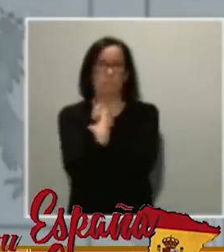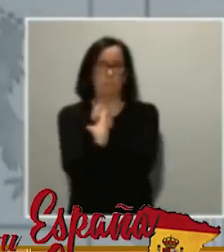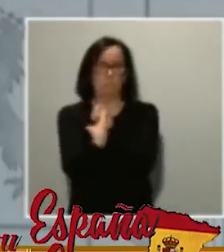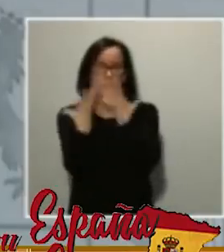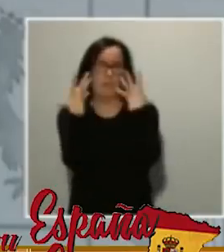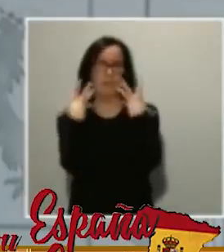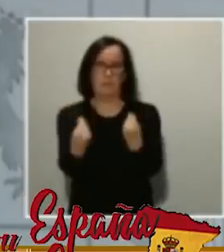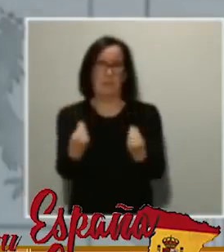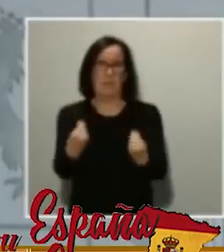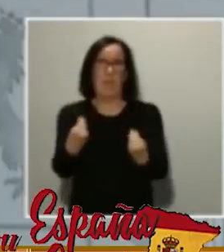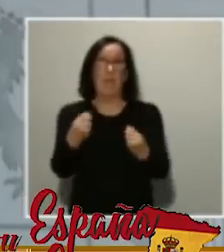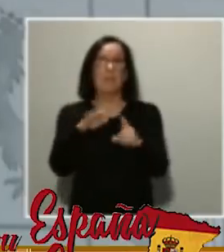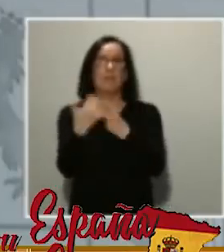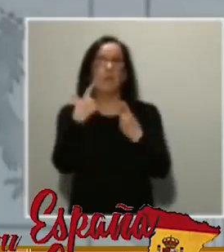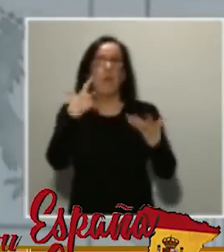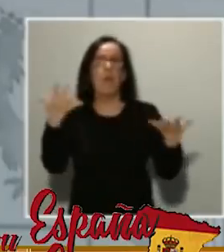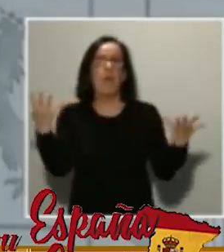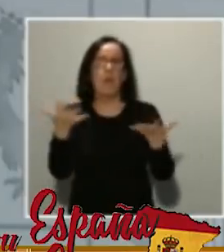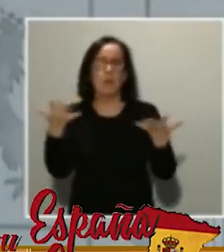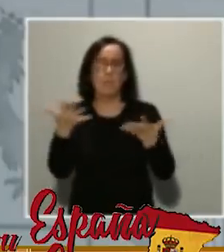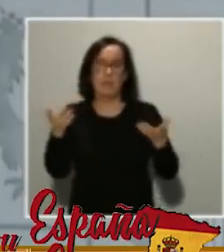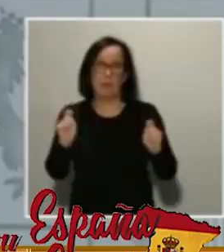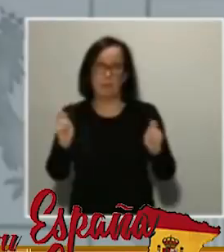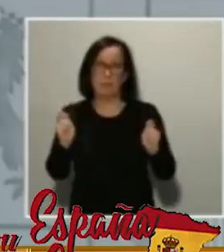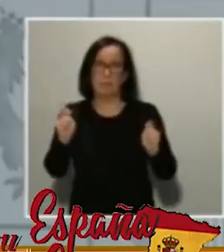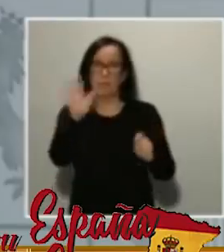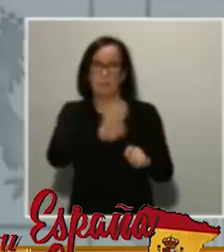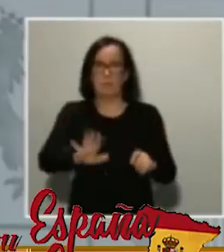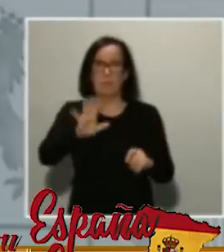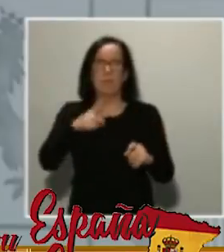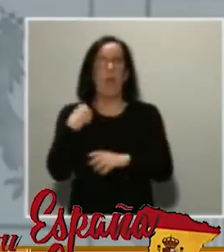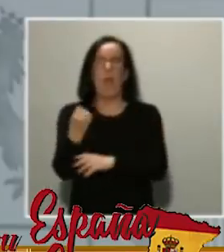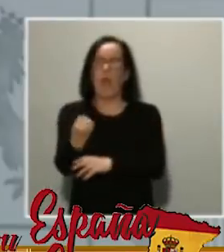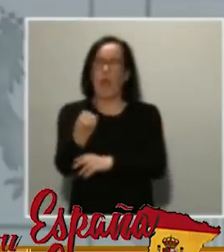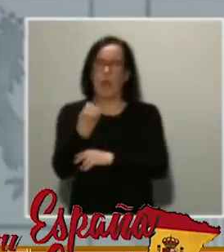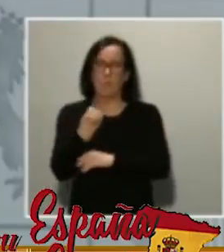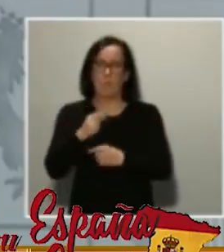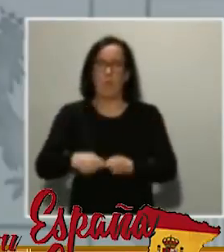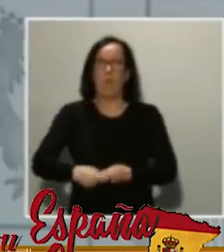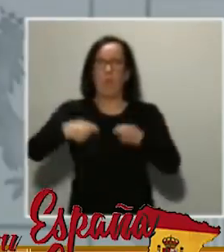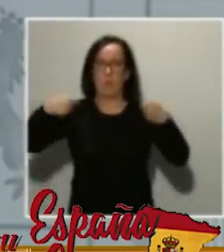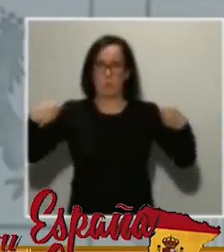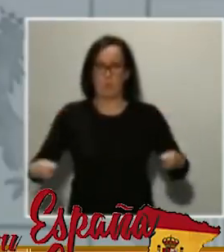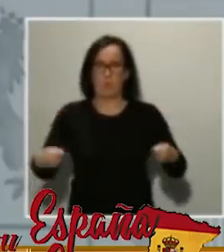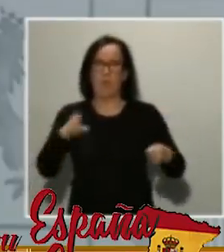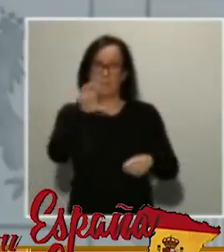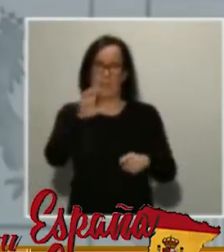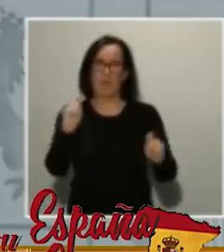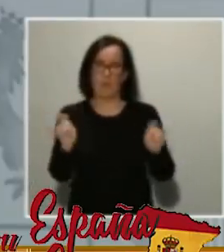la señora Merkel con el carro de la compra ir a comprar a un mercado.